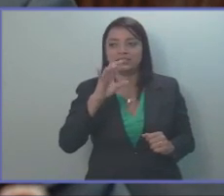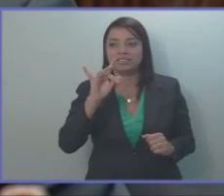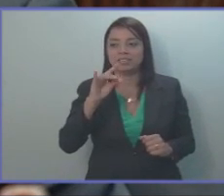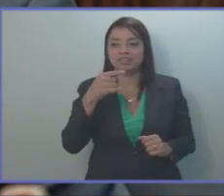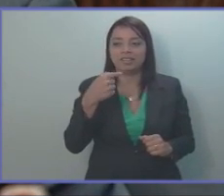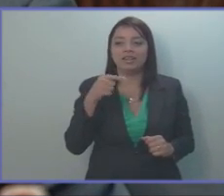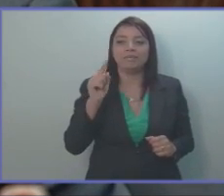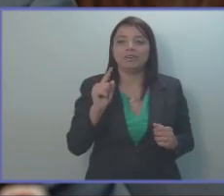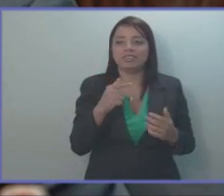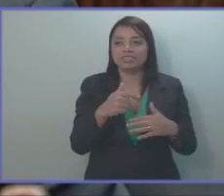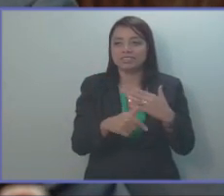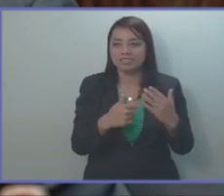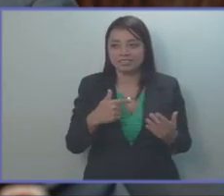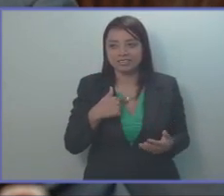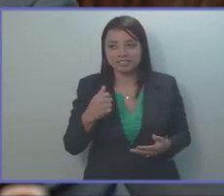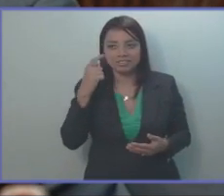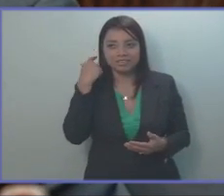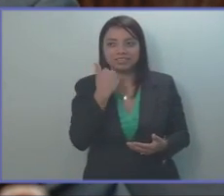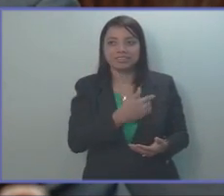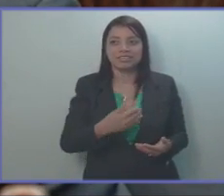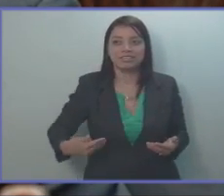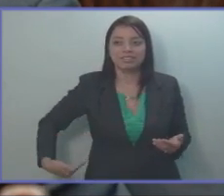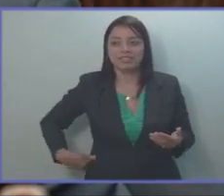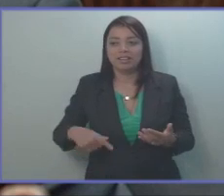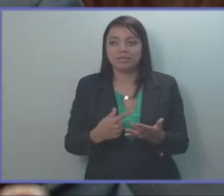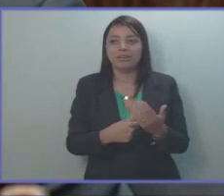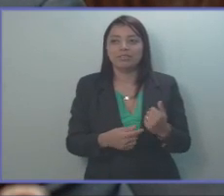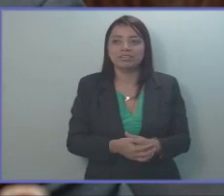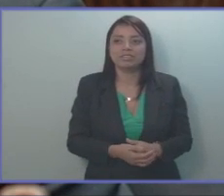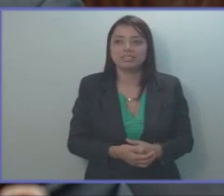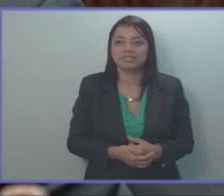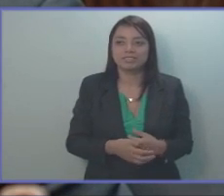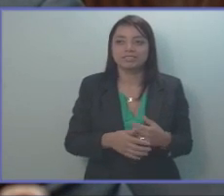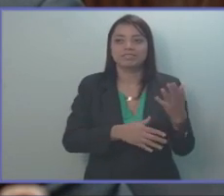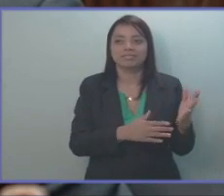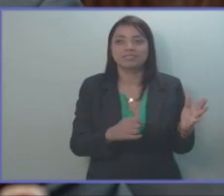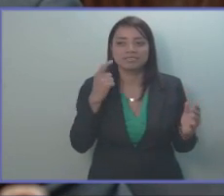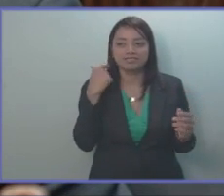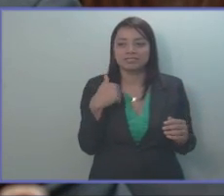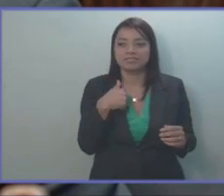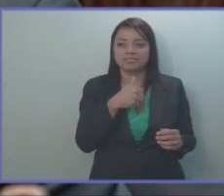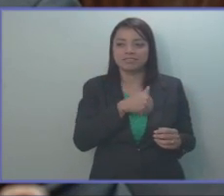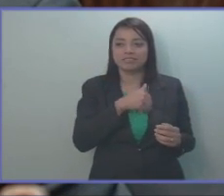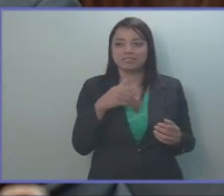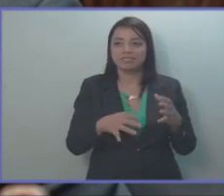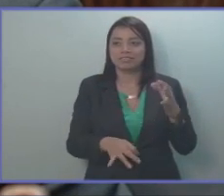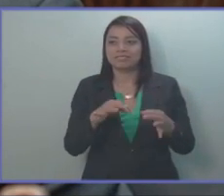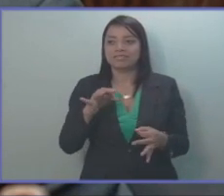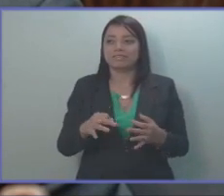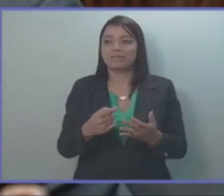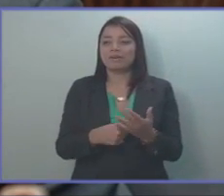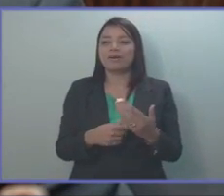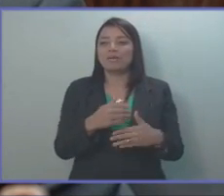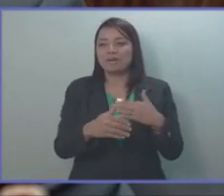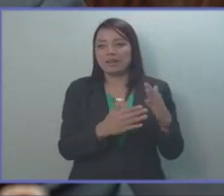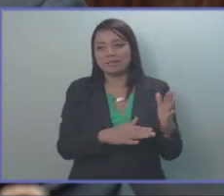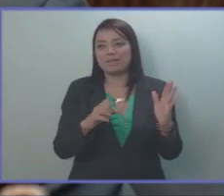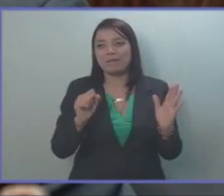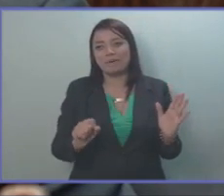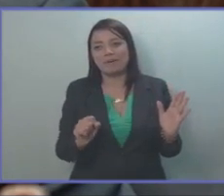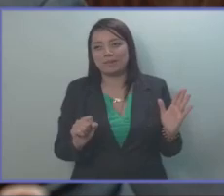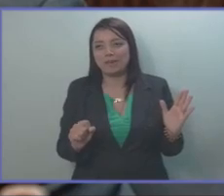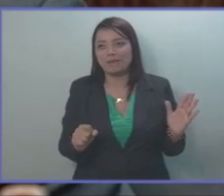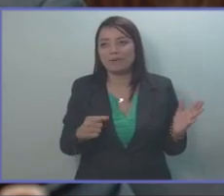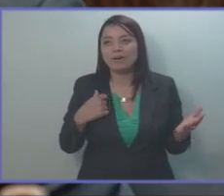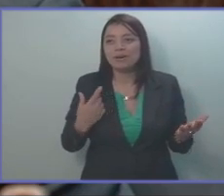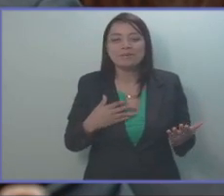2018-1, iniciativa del Presidente de la República por medio del Ministro de Justicia y Seguridad Pública, en el